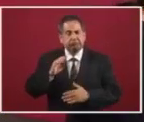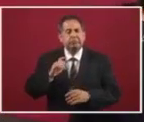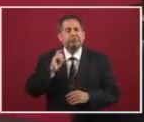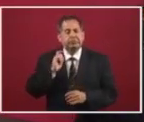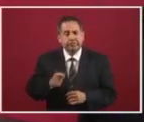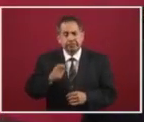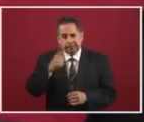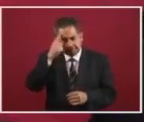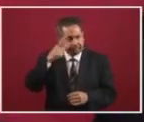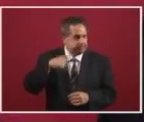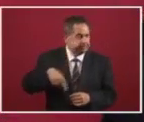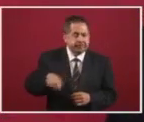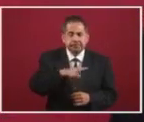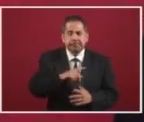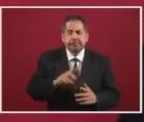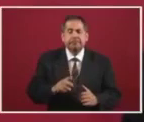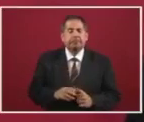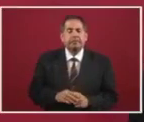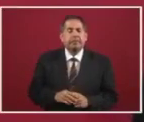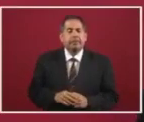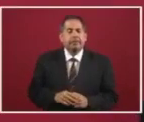para que